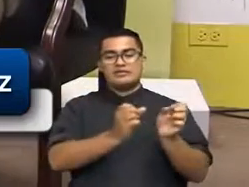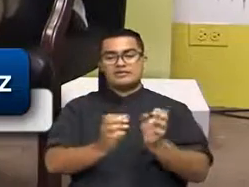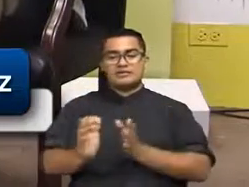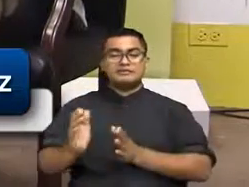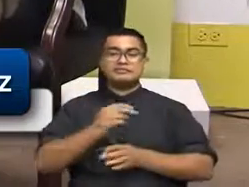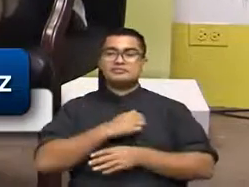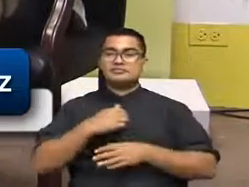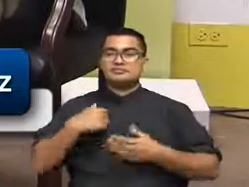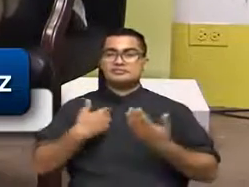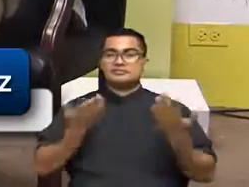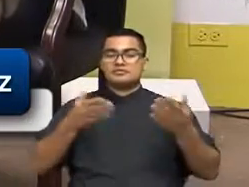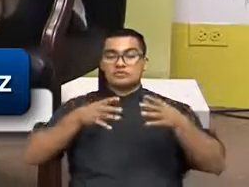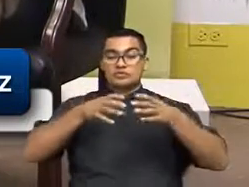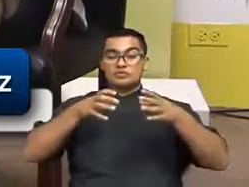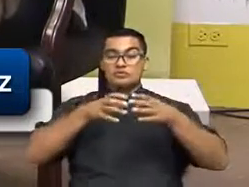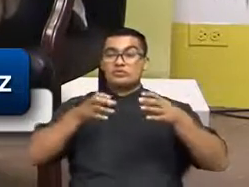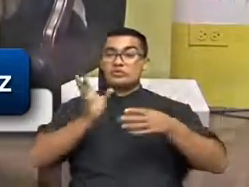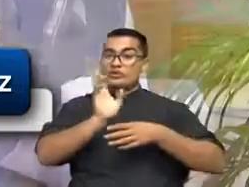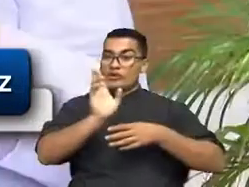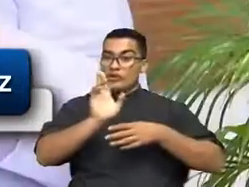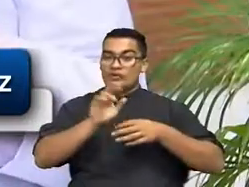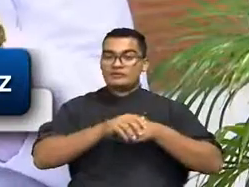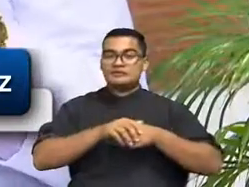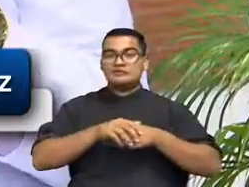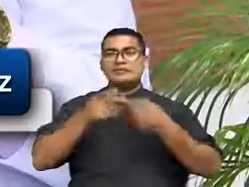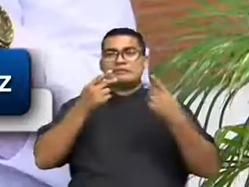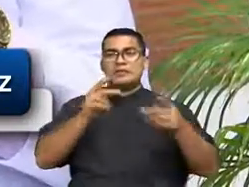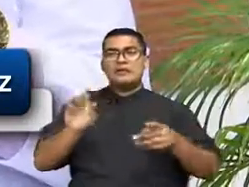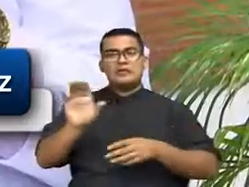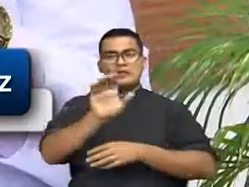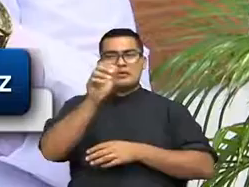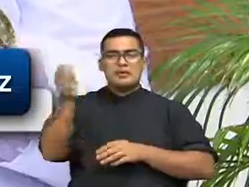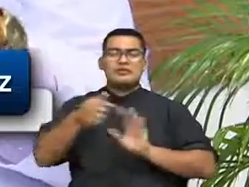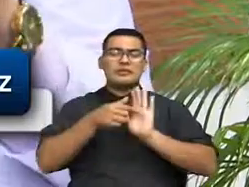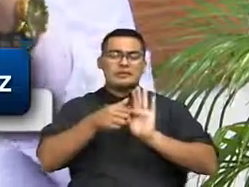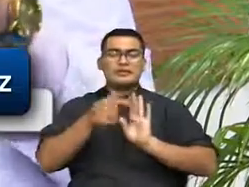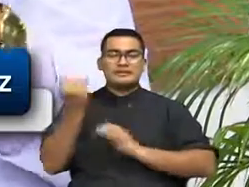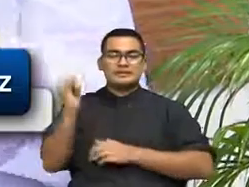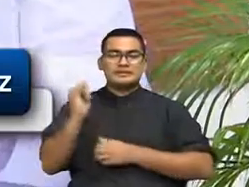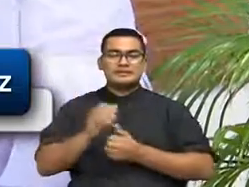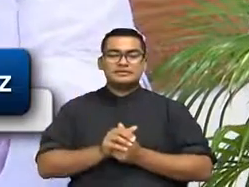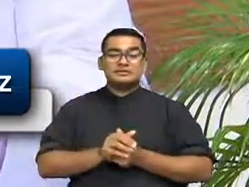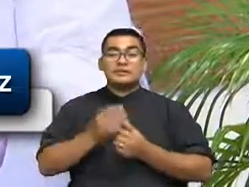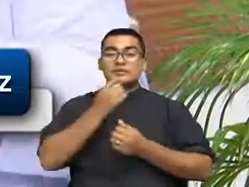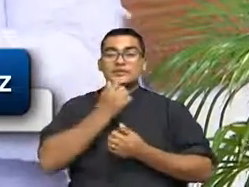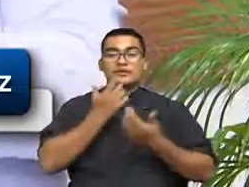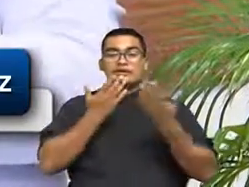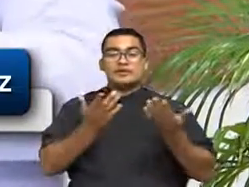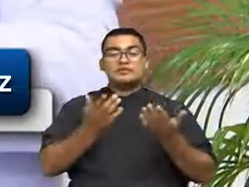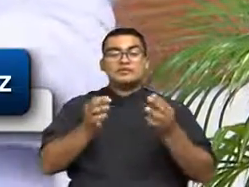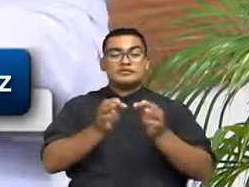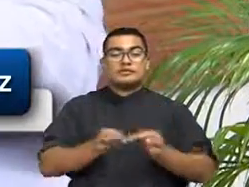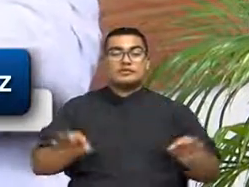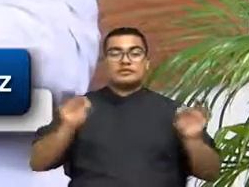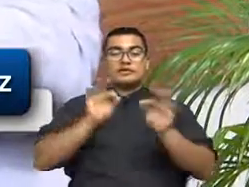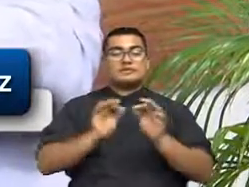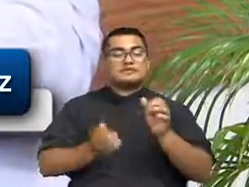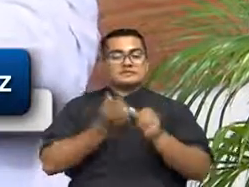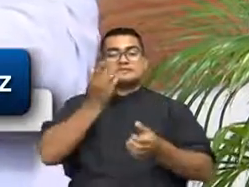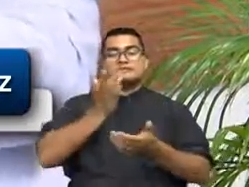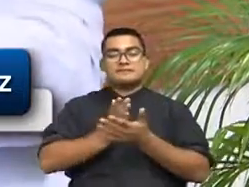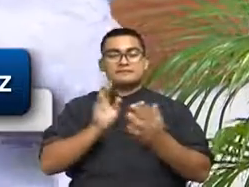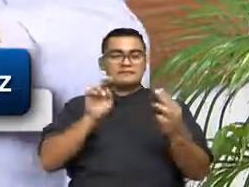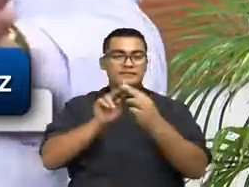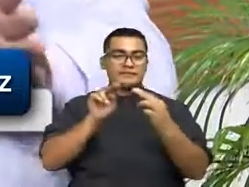mencionabas, de lo que son los glóbulos rojos. Pero en otros casos sí. Por eso es la importancia del primer contacto para tipificar al